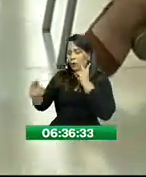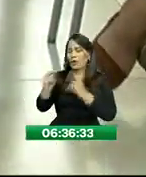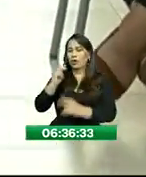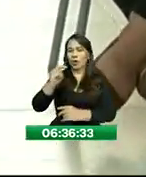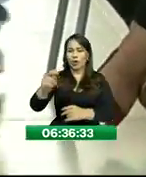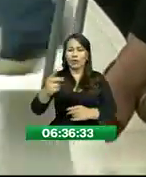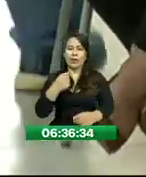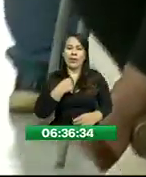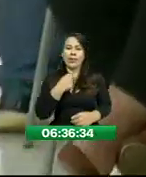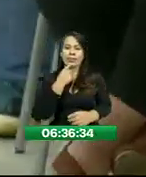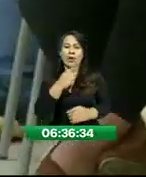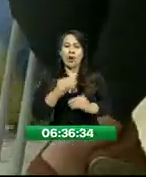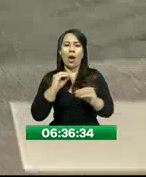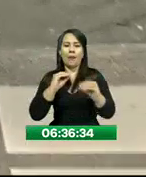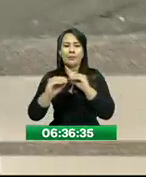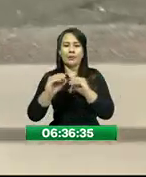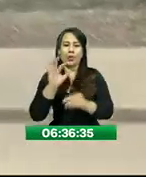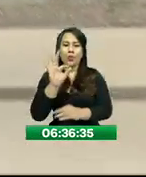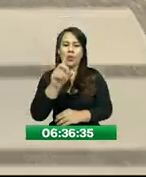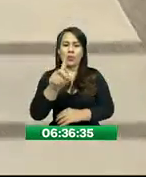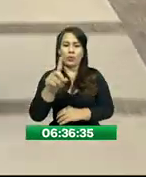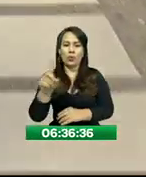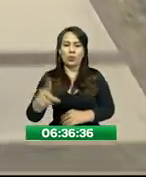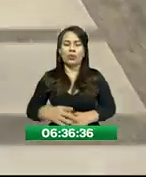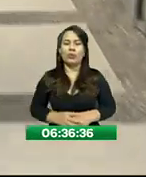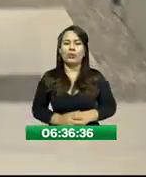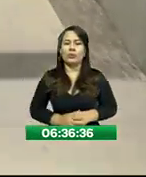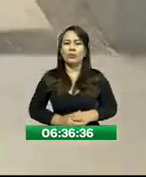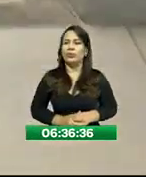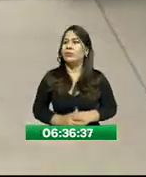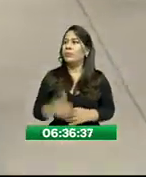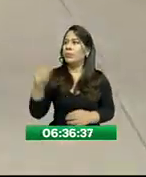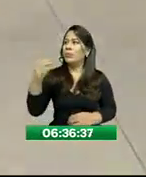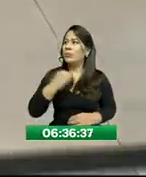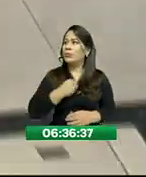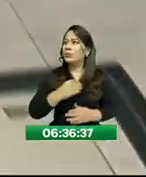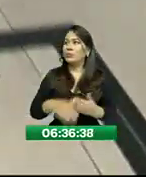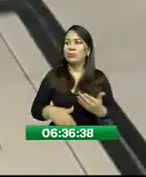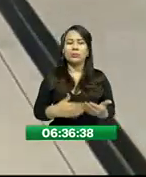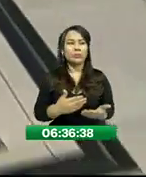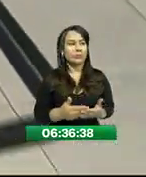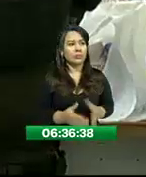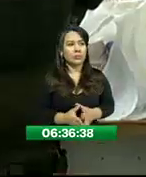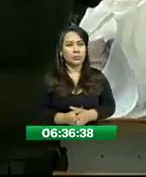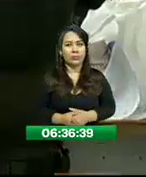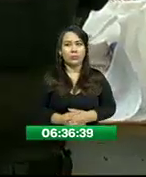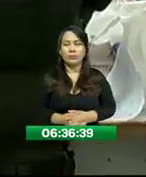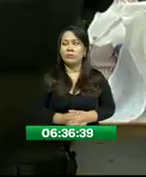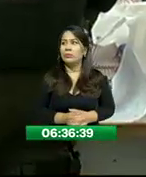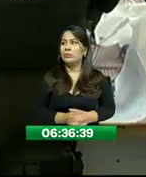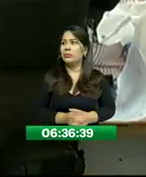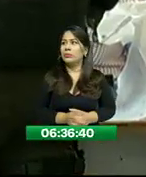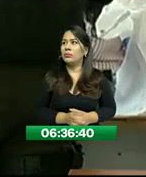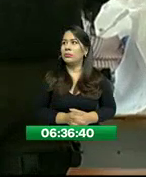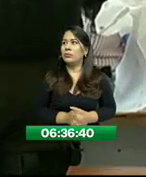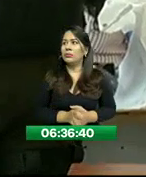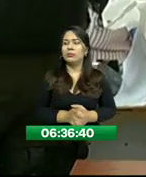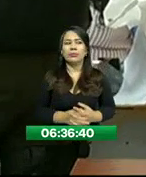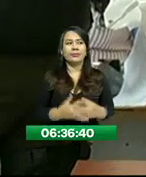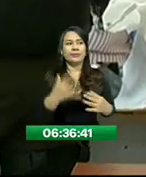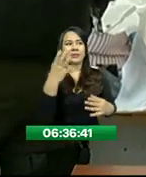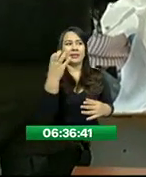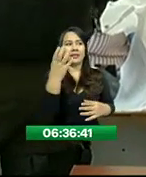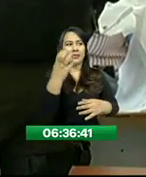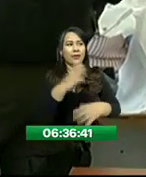fue quien dio aviso al EQ911. De inmediato llegaron los uniformados, que según testigos, tardaron menos de